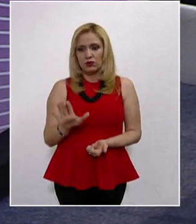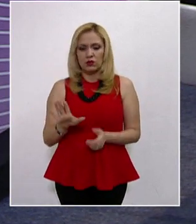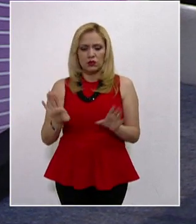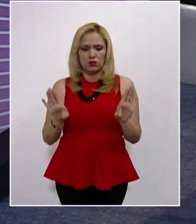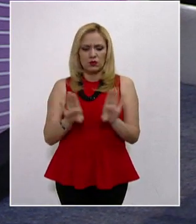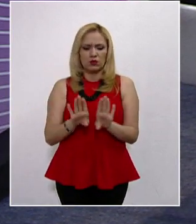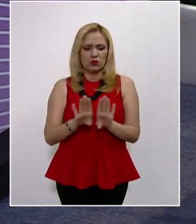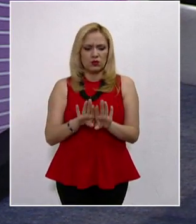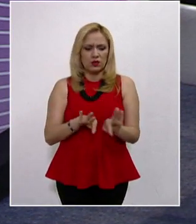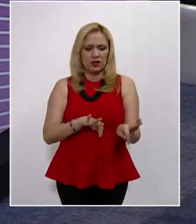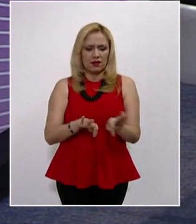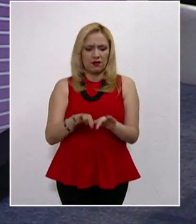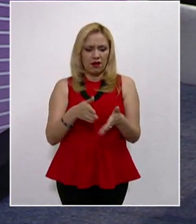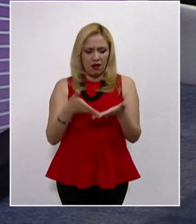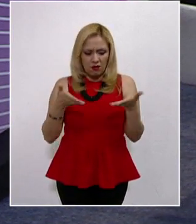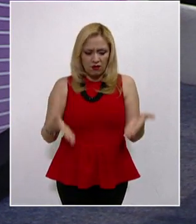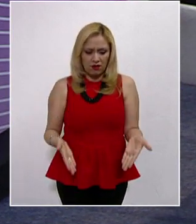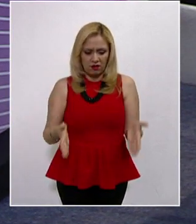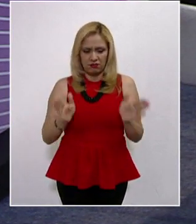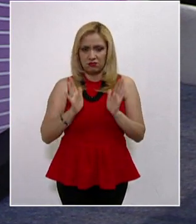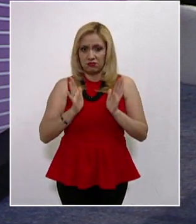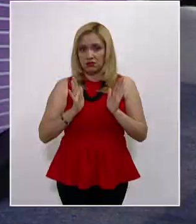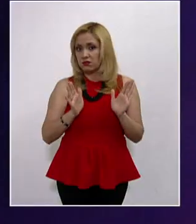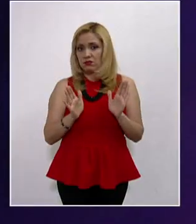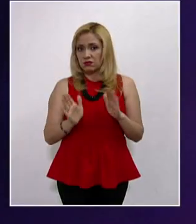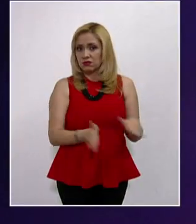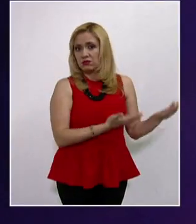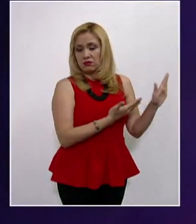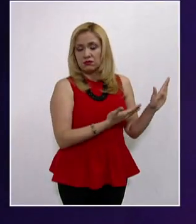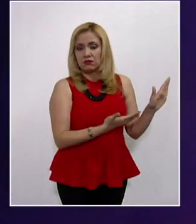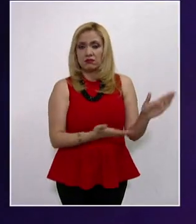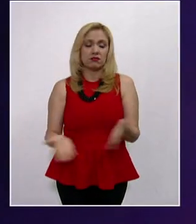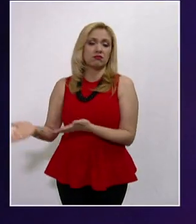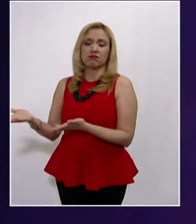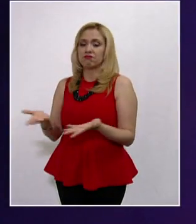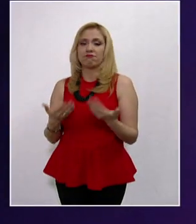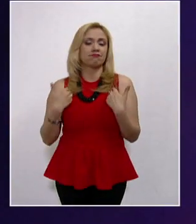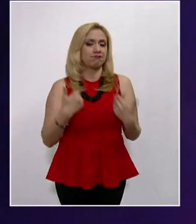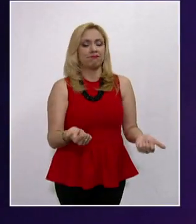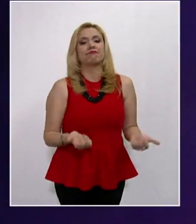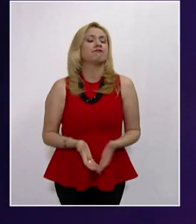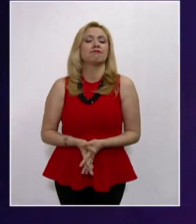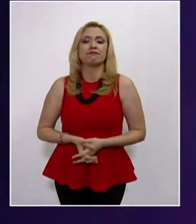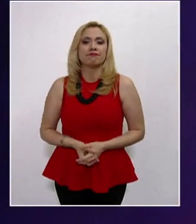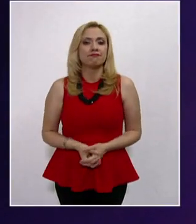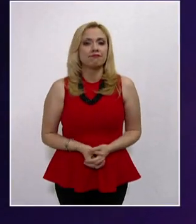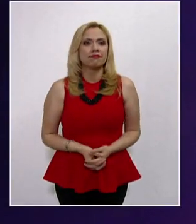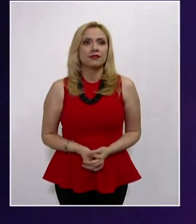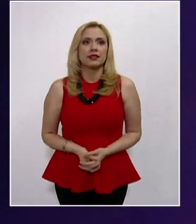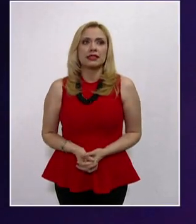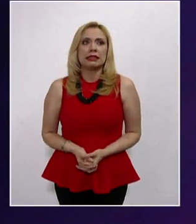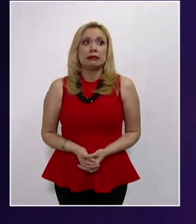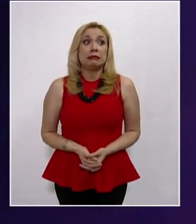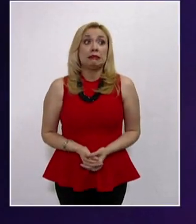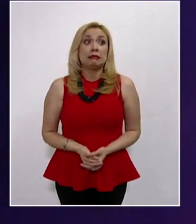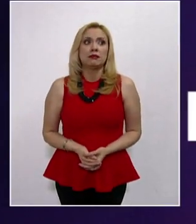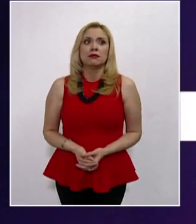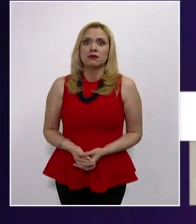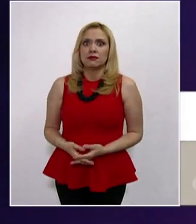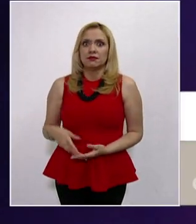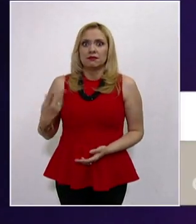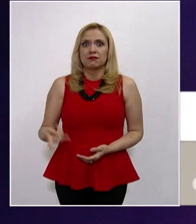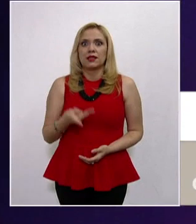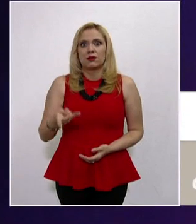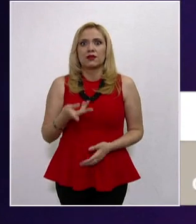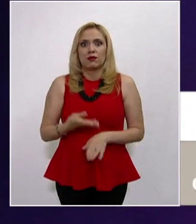cómo operaría el fuero militar o no operaría tratándose de las funciones de la Guardia Nacional? Pues es una pregunta interesante